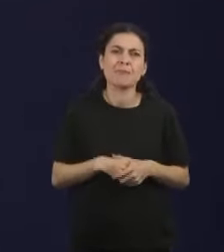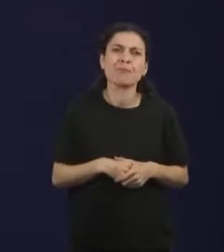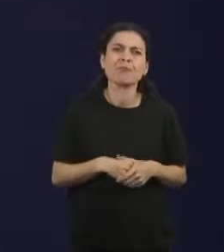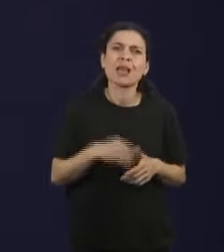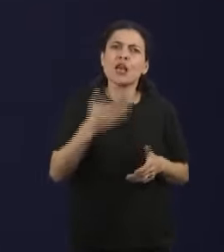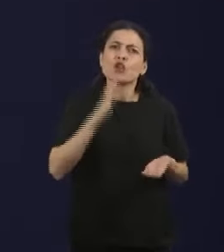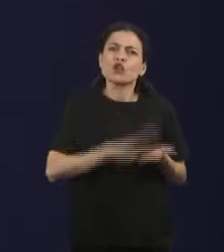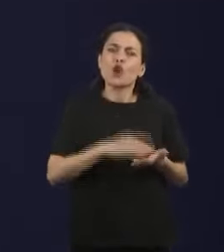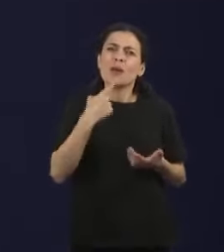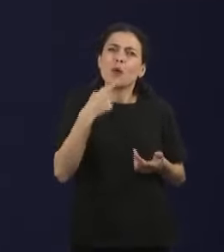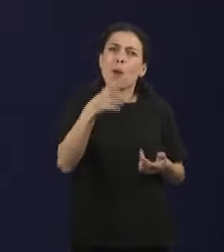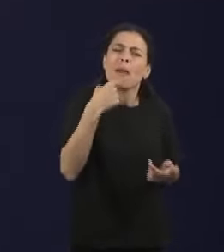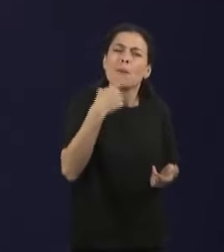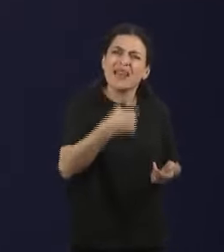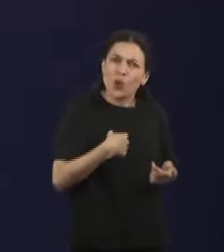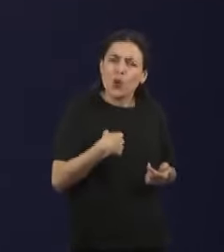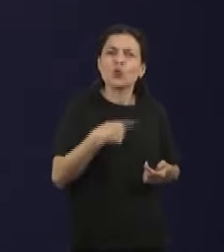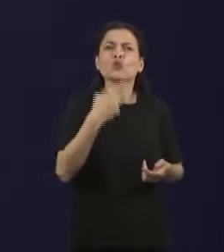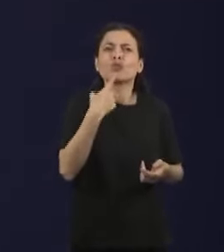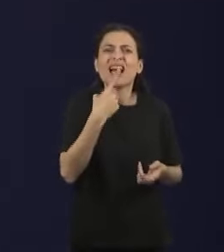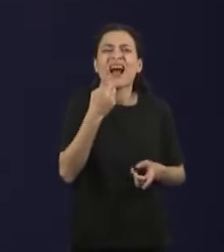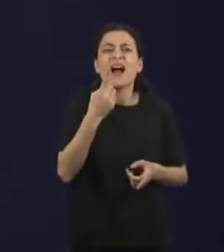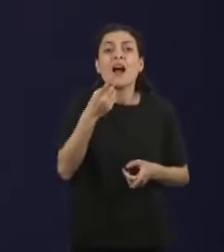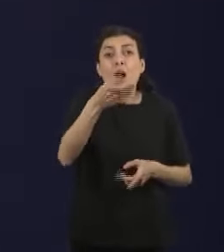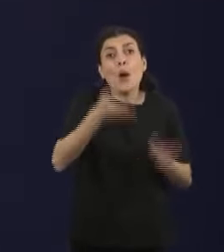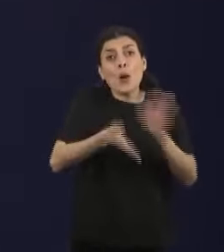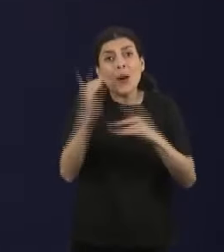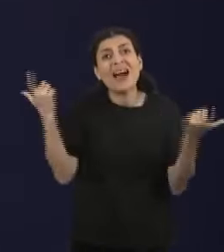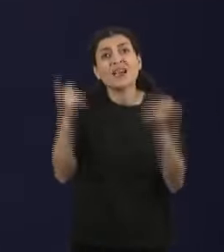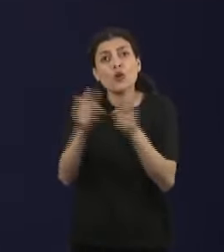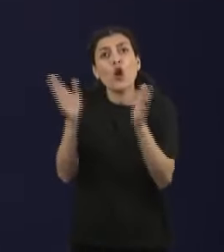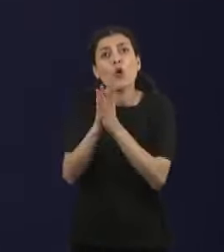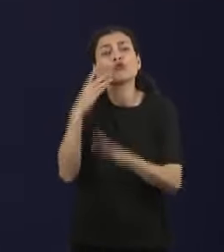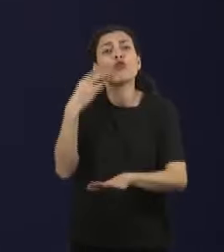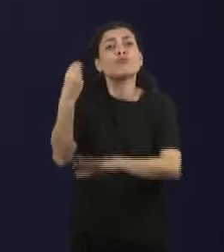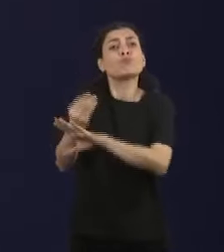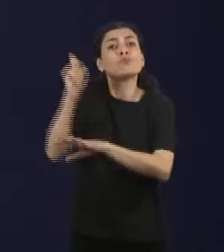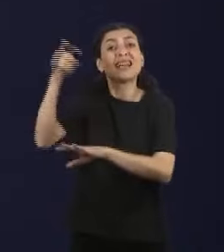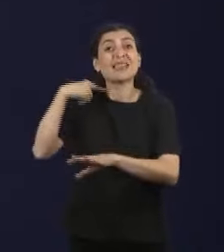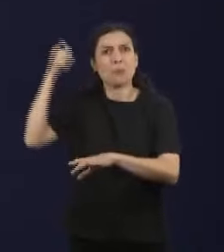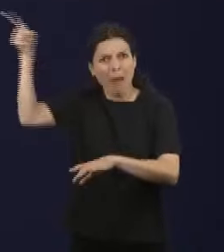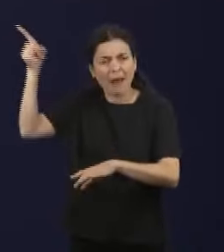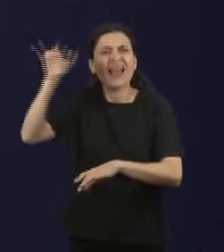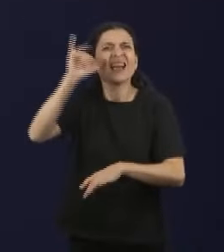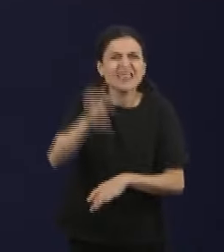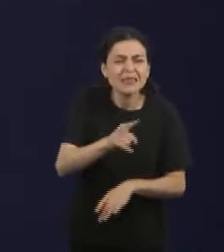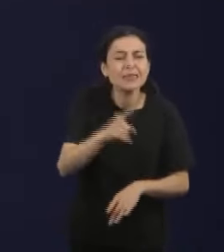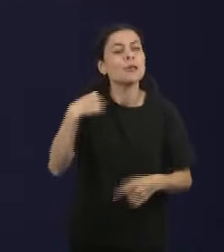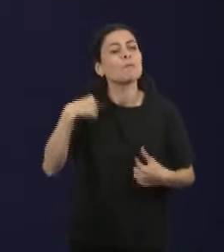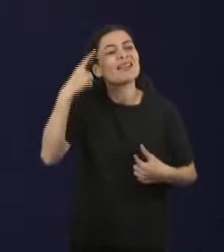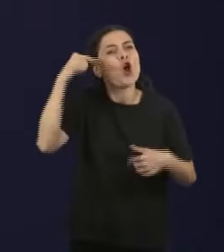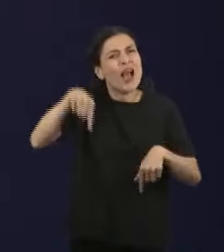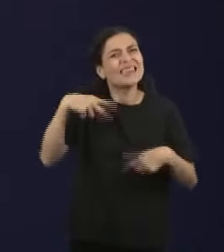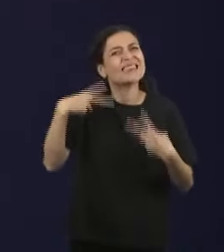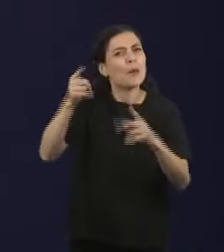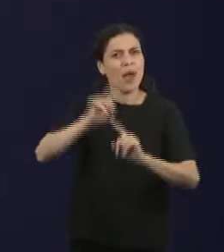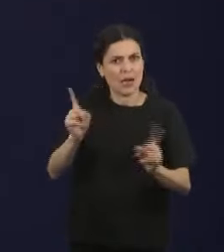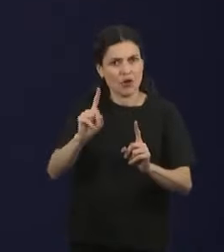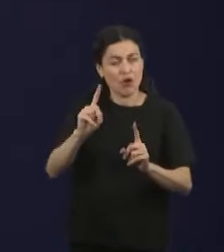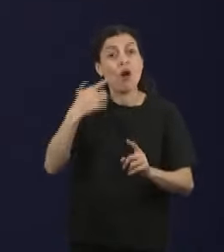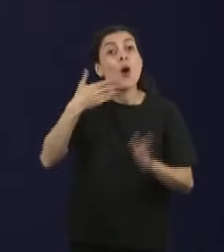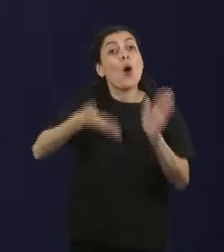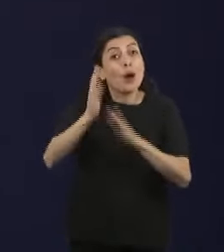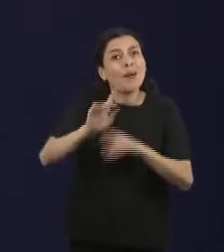con autoridades o representantes españoles probablemente se esté dando en el segundo viaje que va a realizar